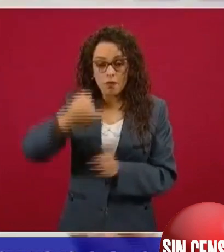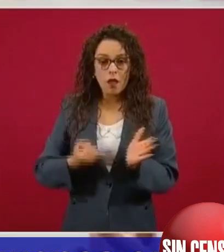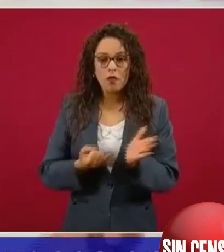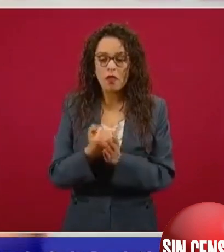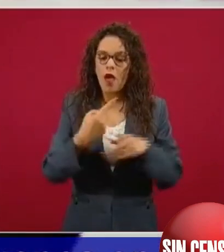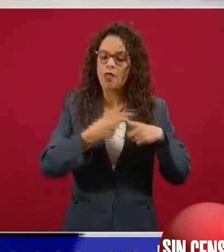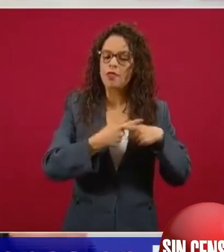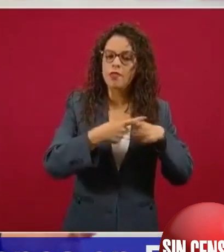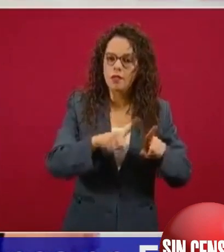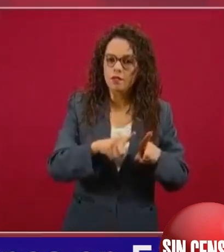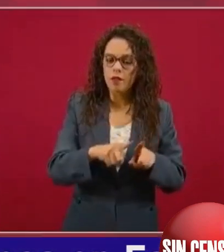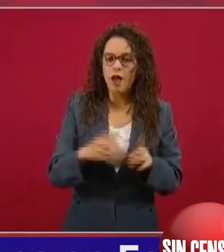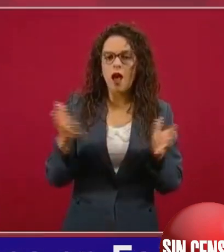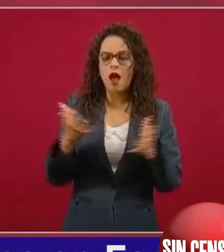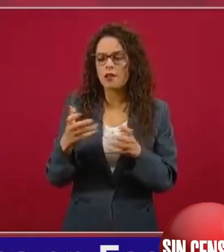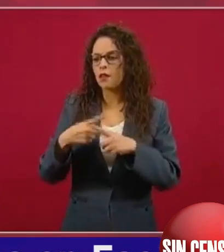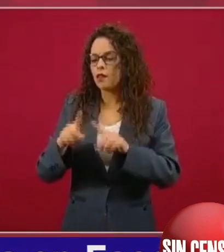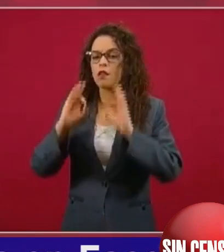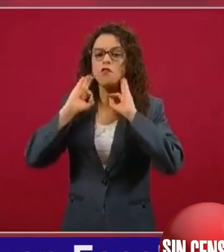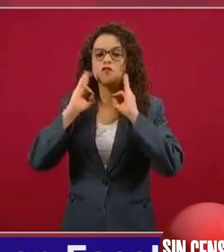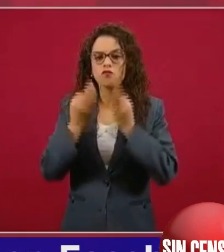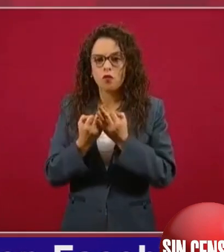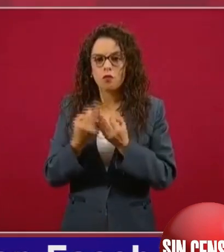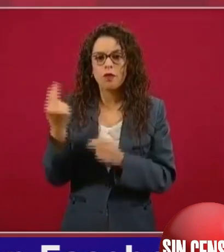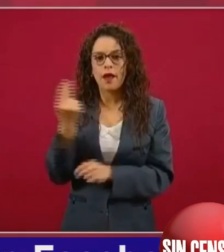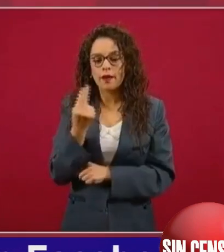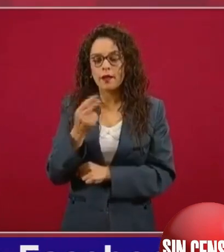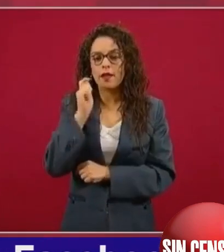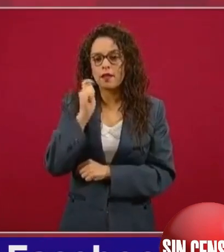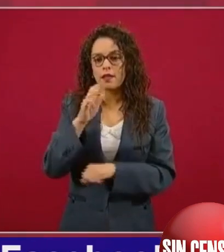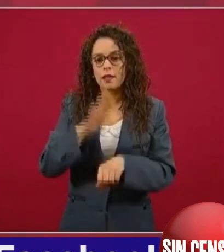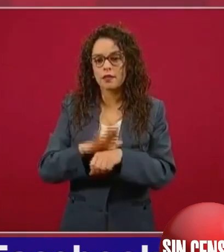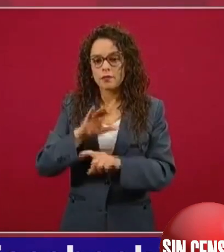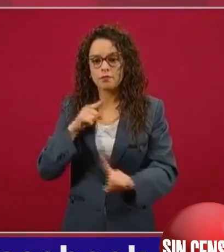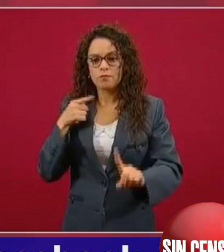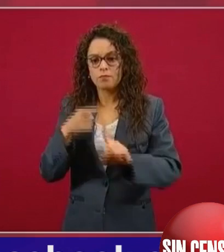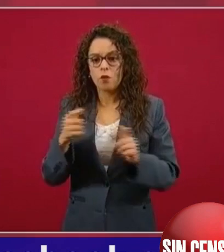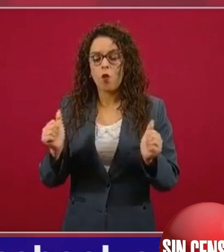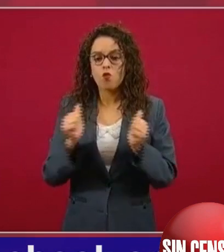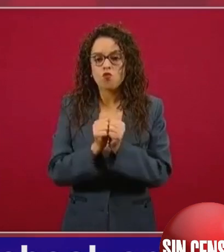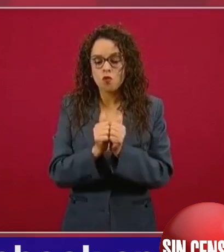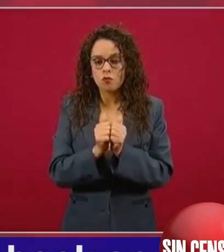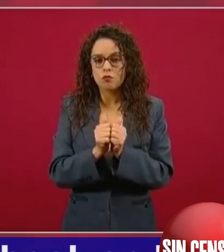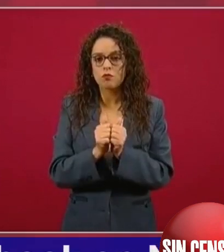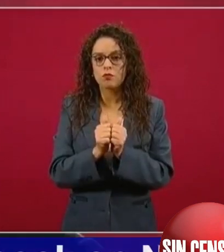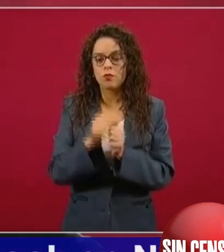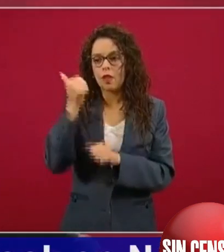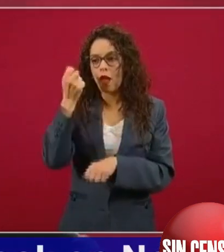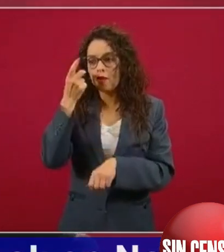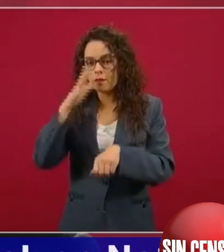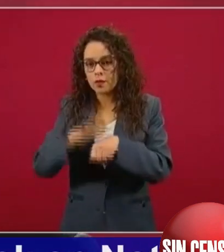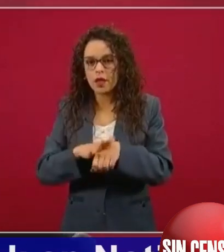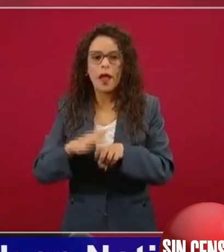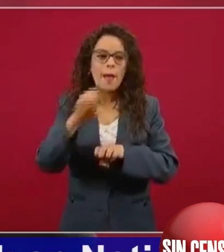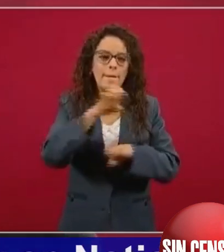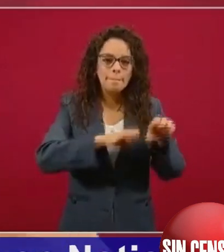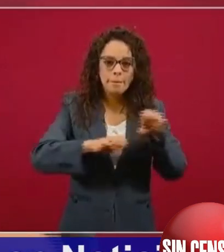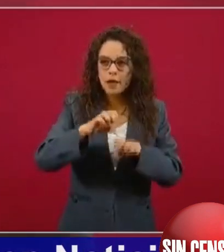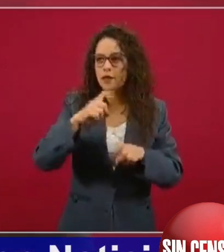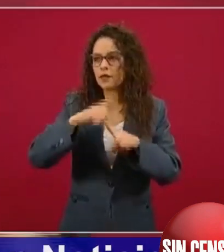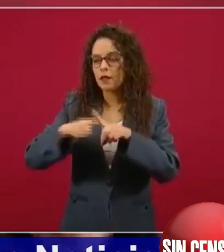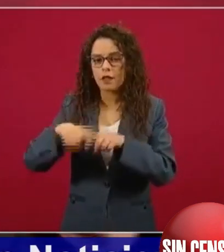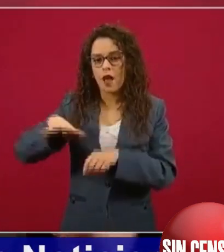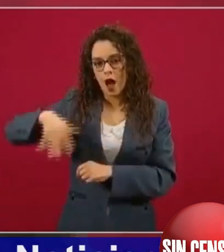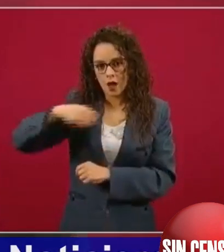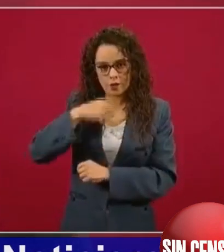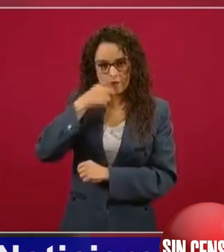y decidimos orientar los esfuerzos a entidades administrativas que ya mencioné. Esto es